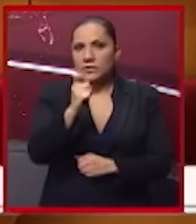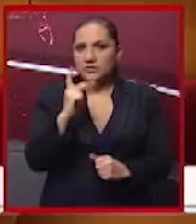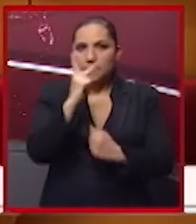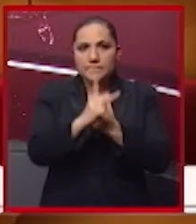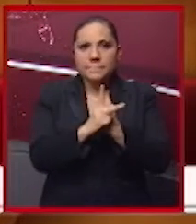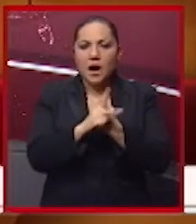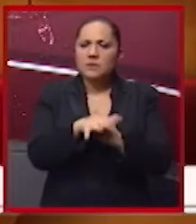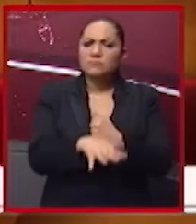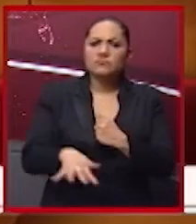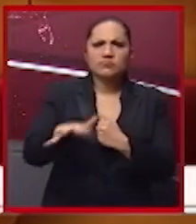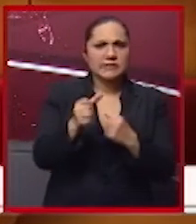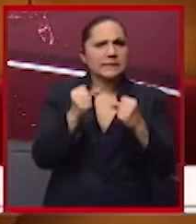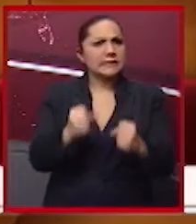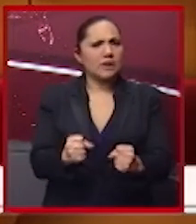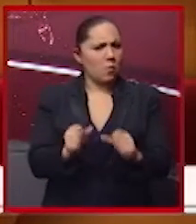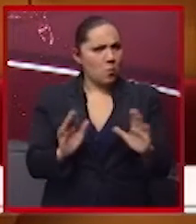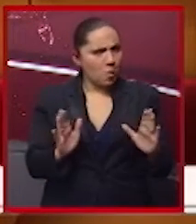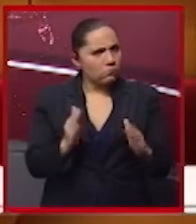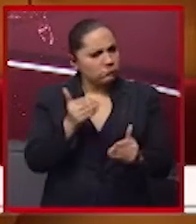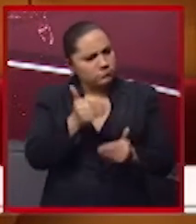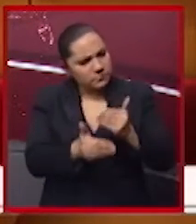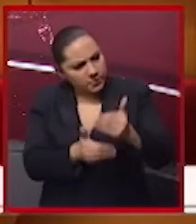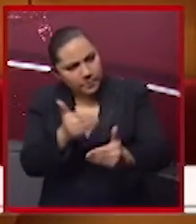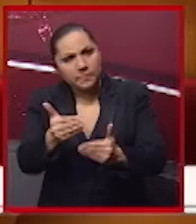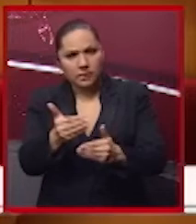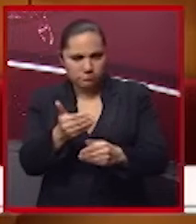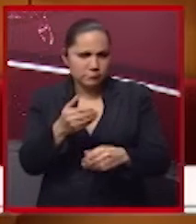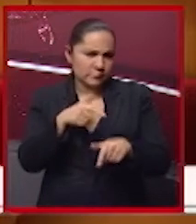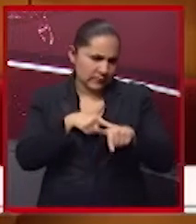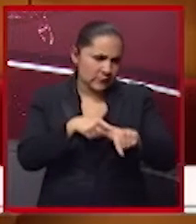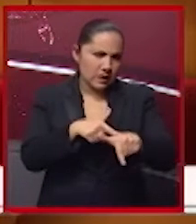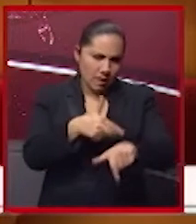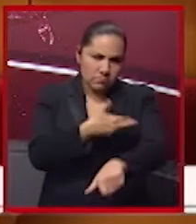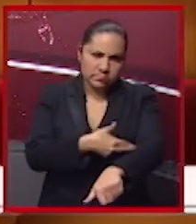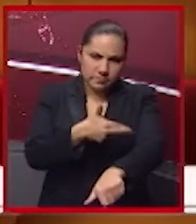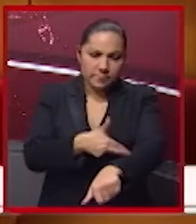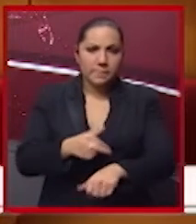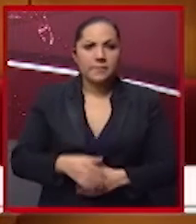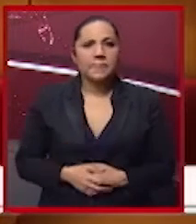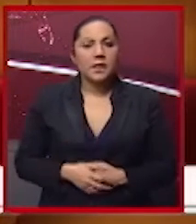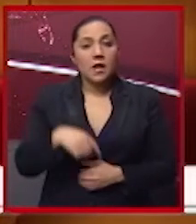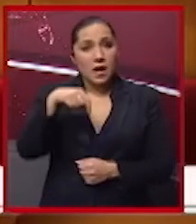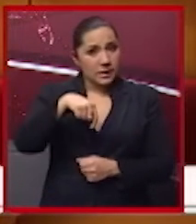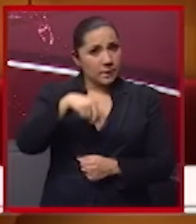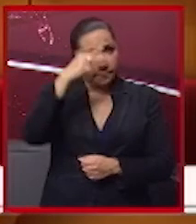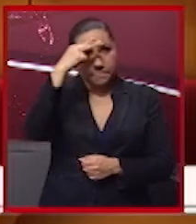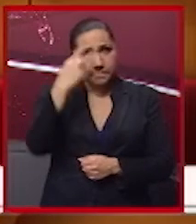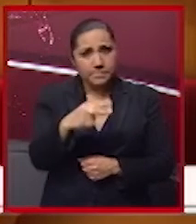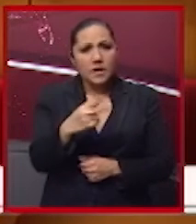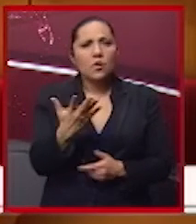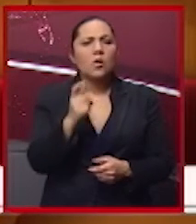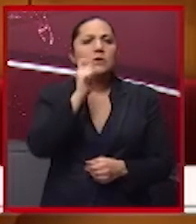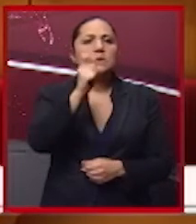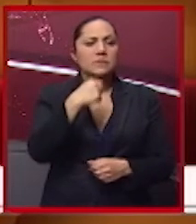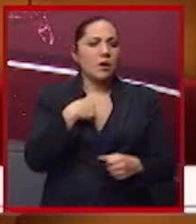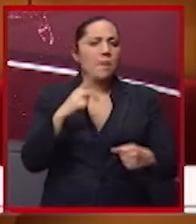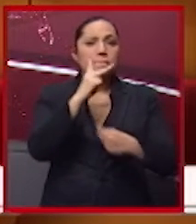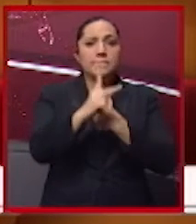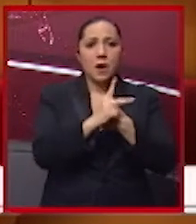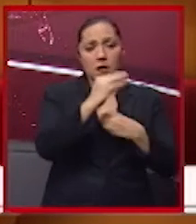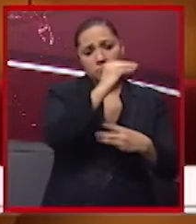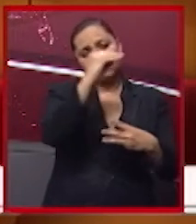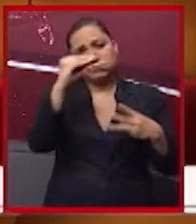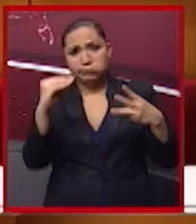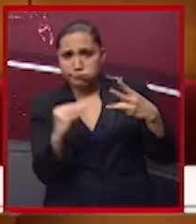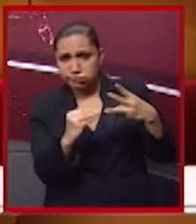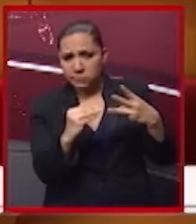México no está negociando, México no ha pactado, México no ha aceptado un acuerdo como un acuerdo de tercer país seguro. Conozco